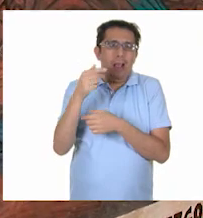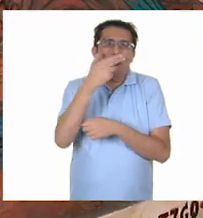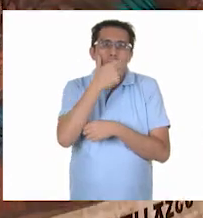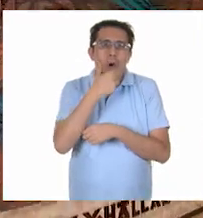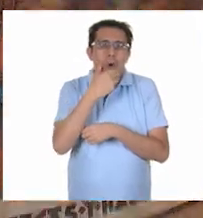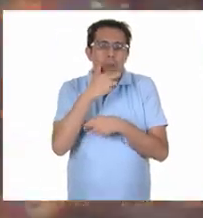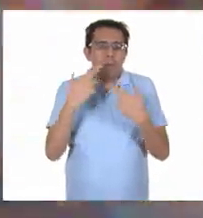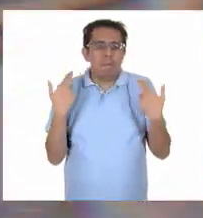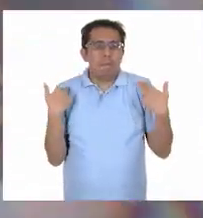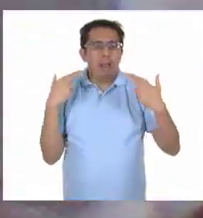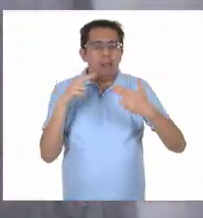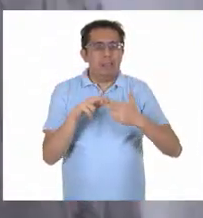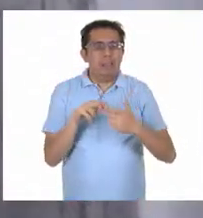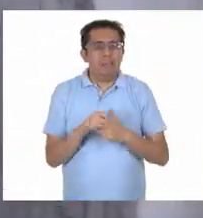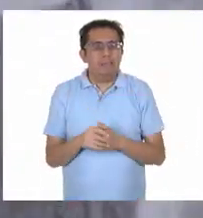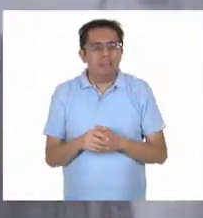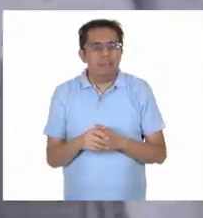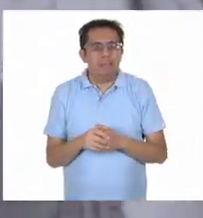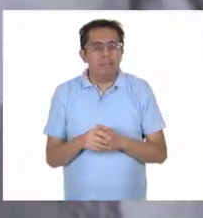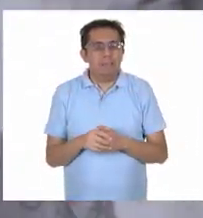al maestro.